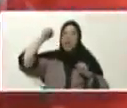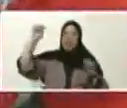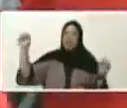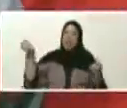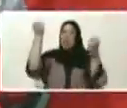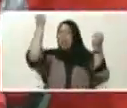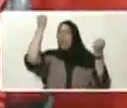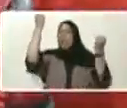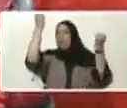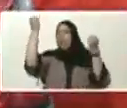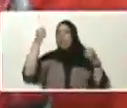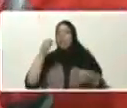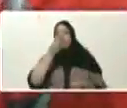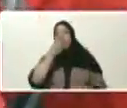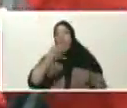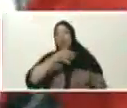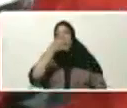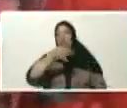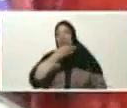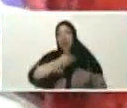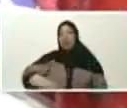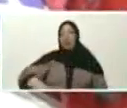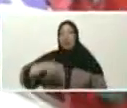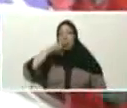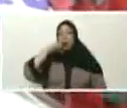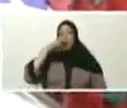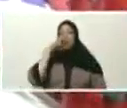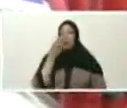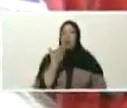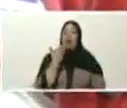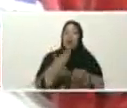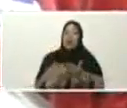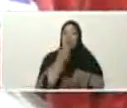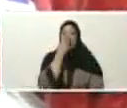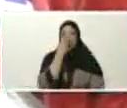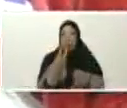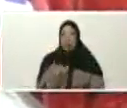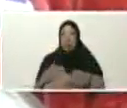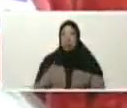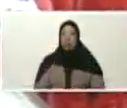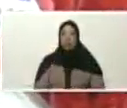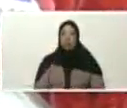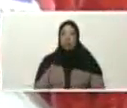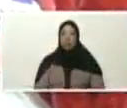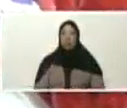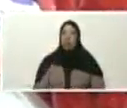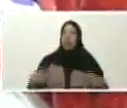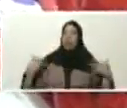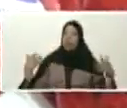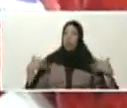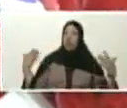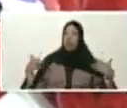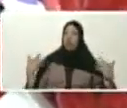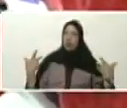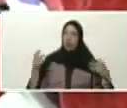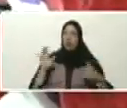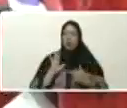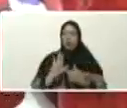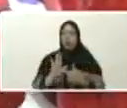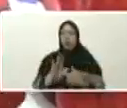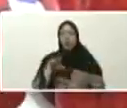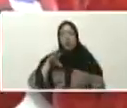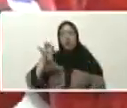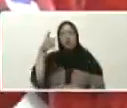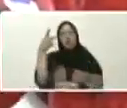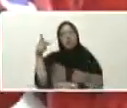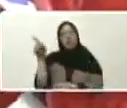Buenas tardes, presidente. Gracias por la invitación. Quiero decirles que estoy muy contenta por estar representando a mi